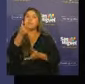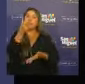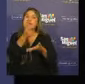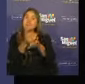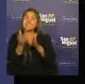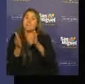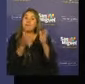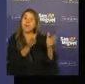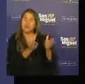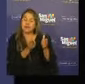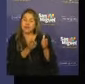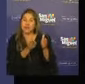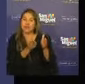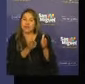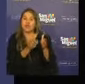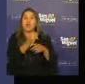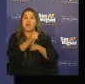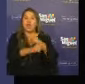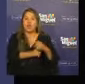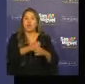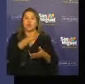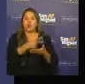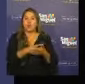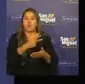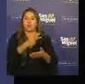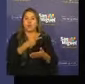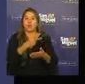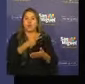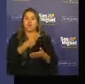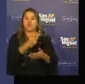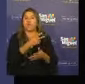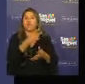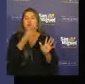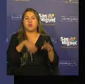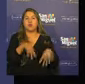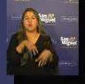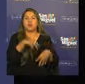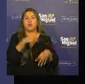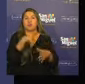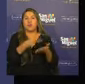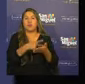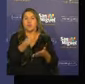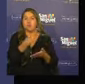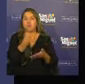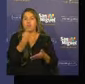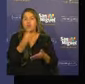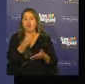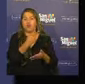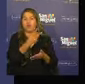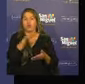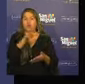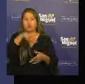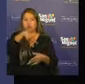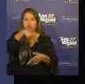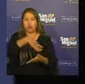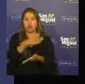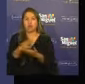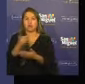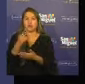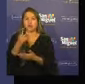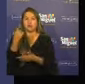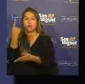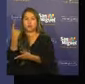El primer semestre que estuvimos, que fue del 28 de junio del 2021 hasta el 31 de diciembre